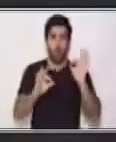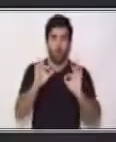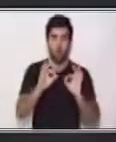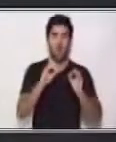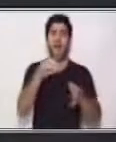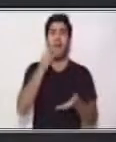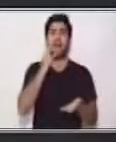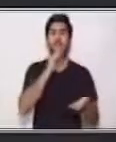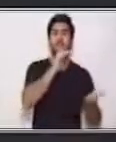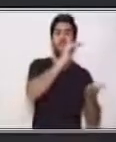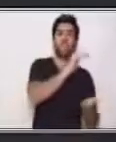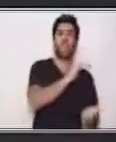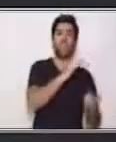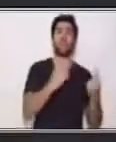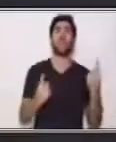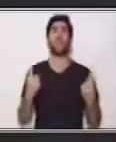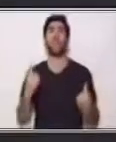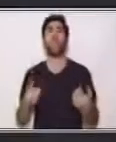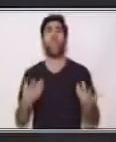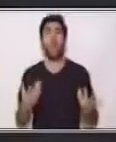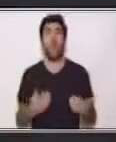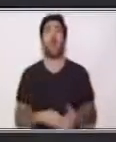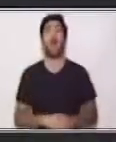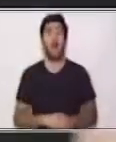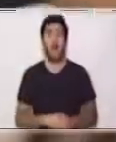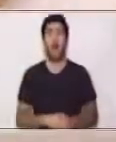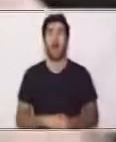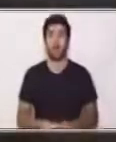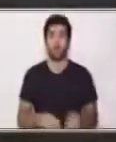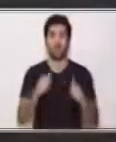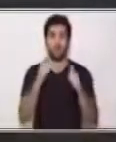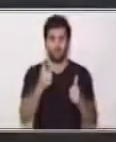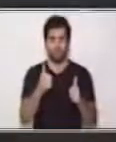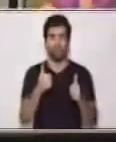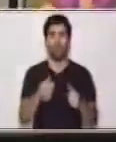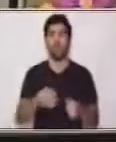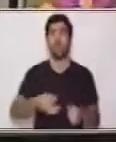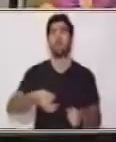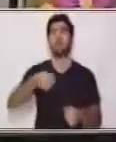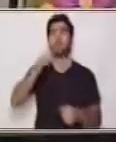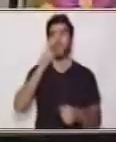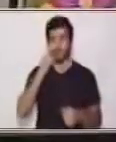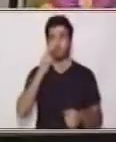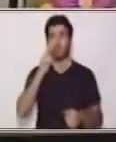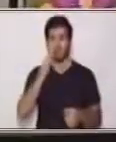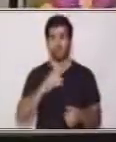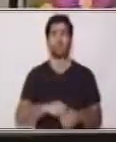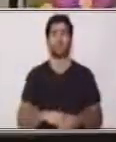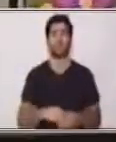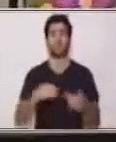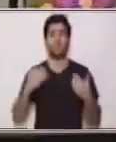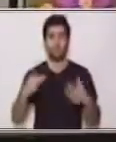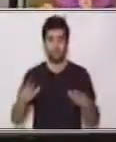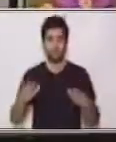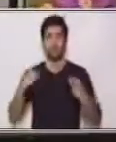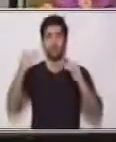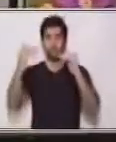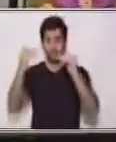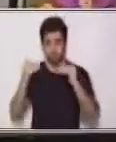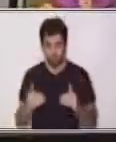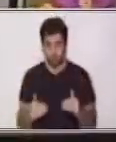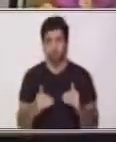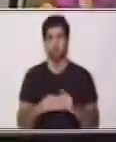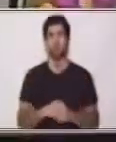café? Muy bien, la bolsa de café, exacto. Vamos con la